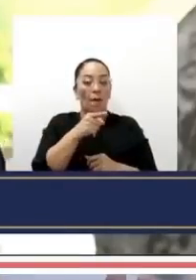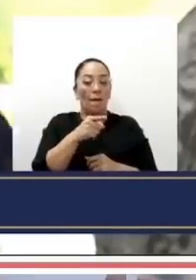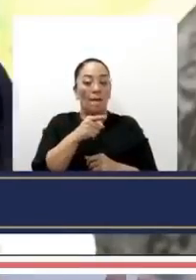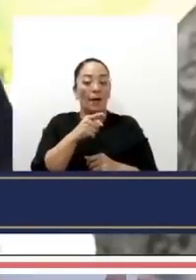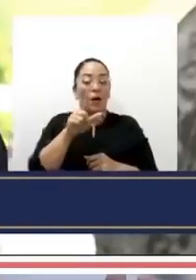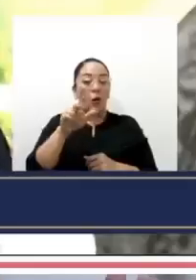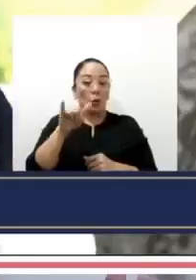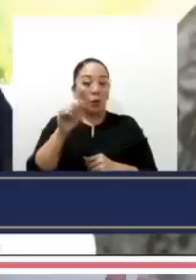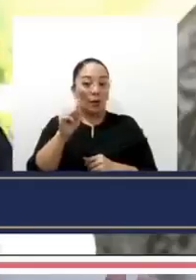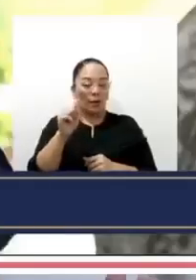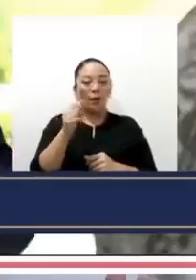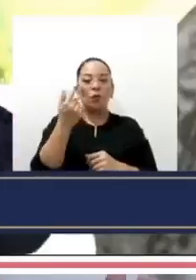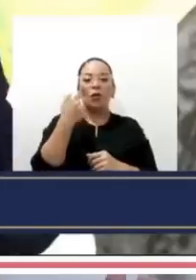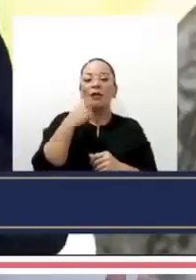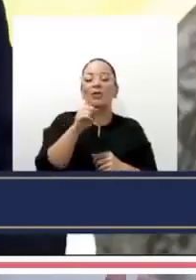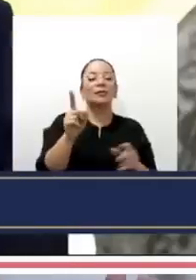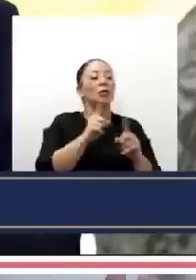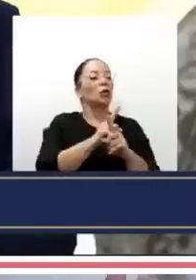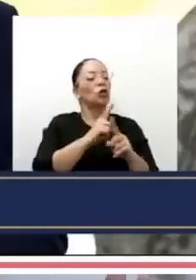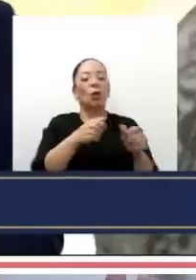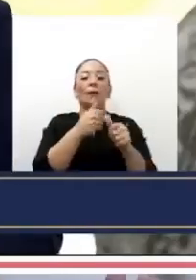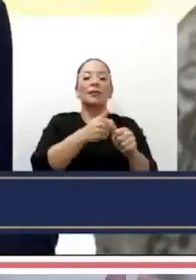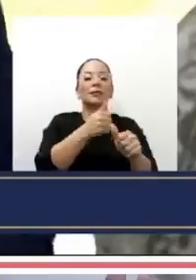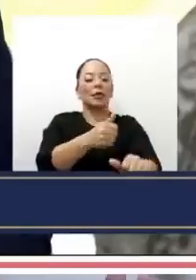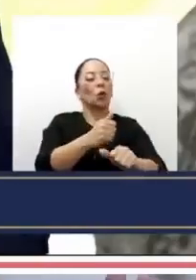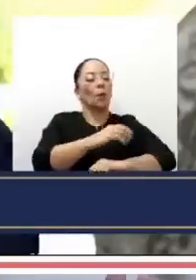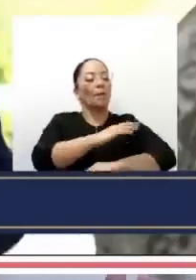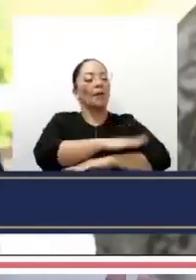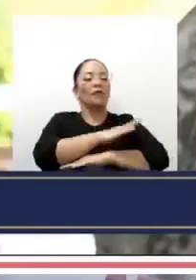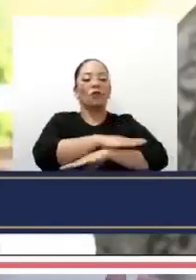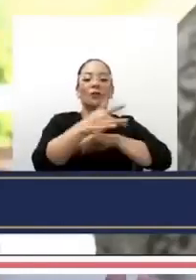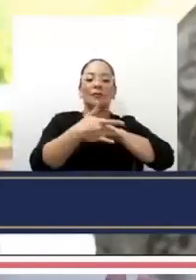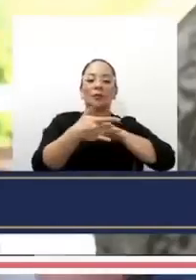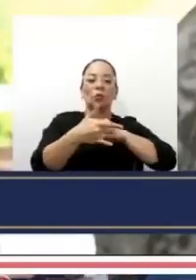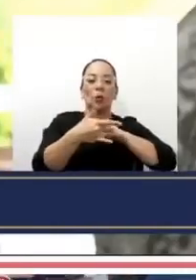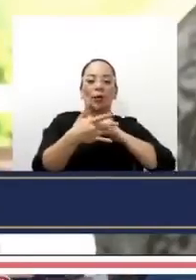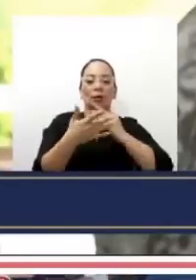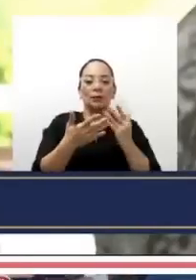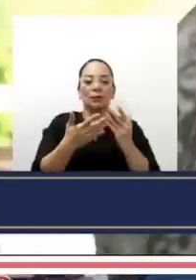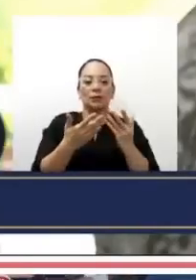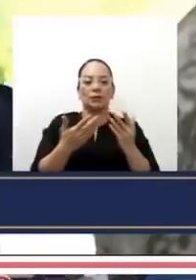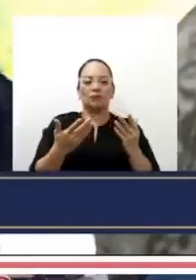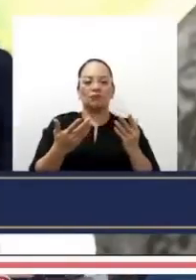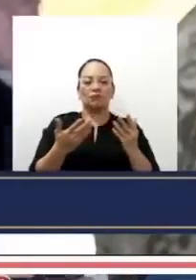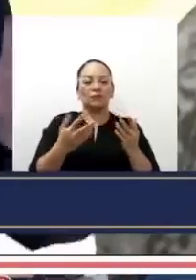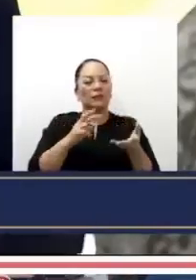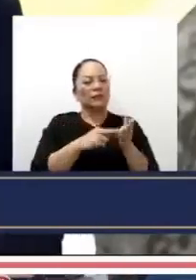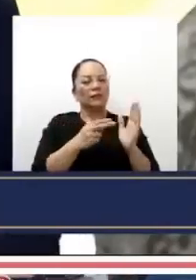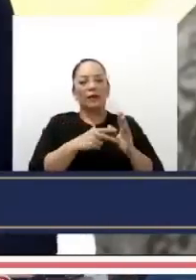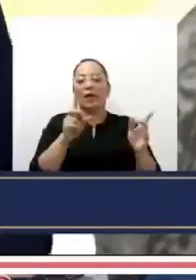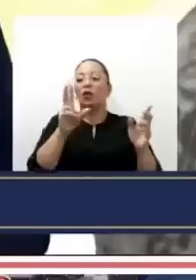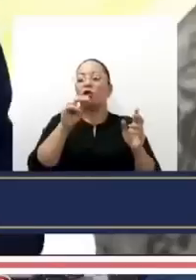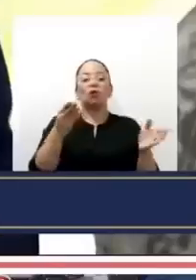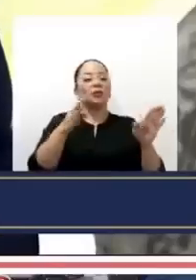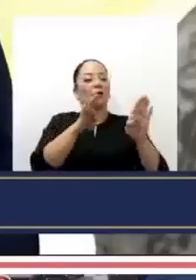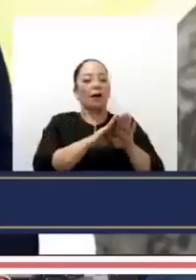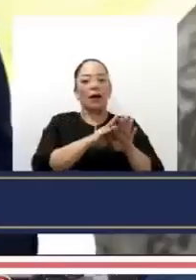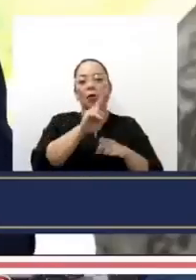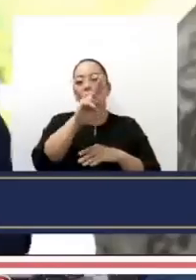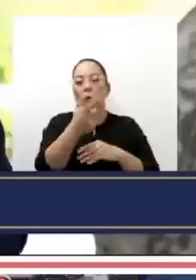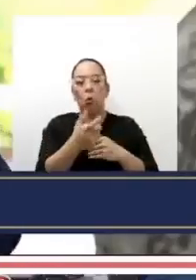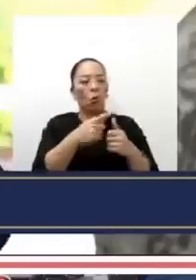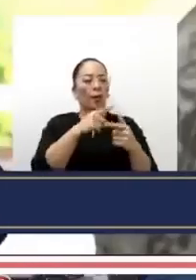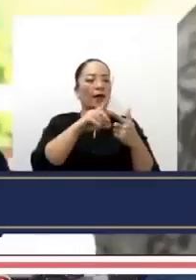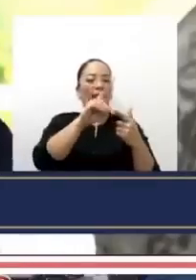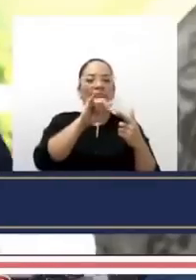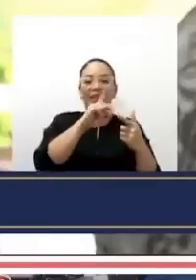porque no persiguieron las plataformas tecnológicas. O sea, aquí es porque no cerraron todos los servicios de Uber y